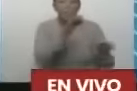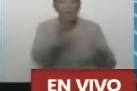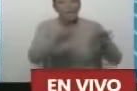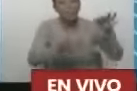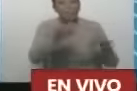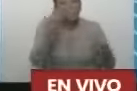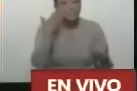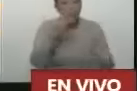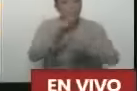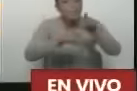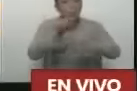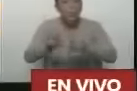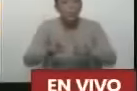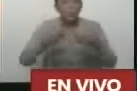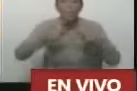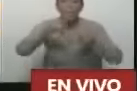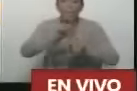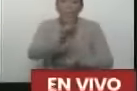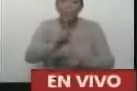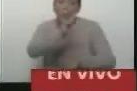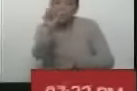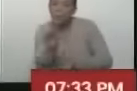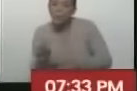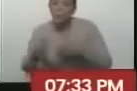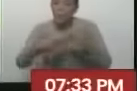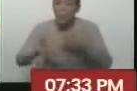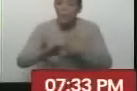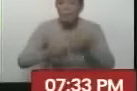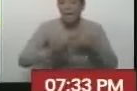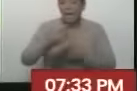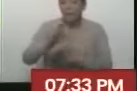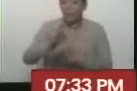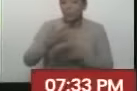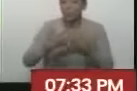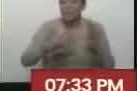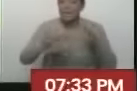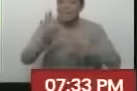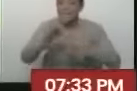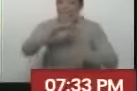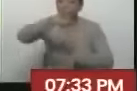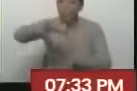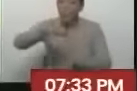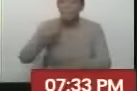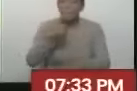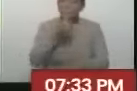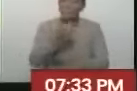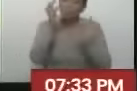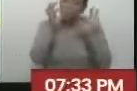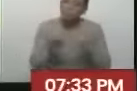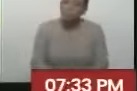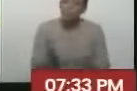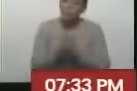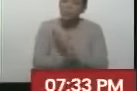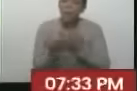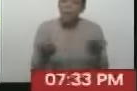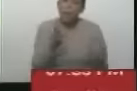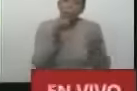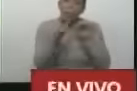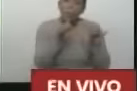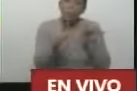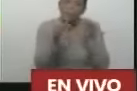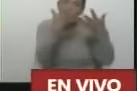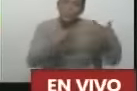audiencias sobre el referendo del esequivo el próximo 14 y 15 de noviembre esta información fue confirmada a través de un comunicado